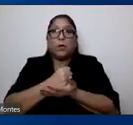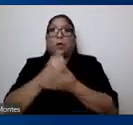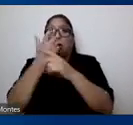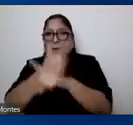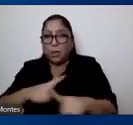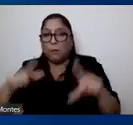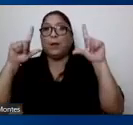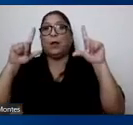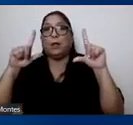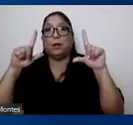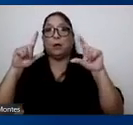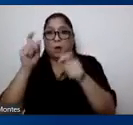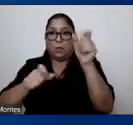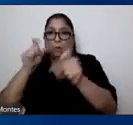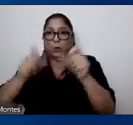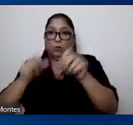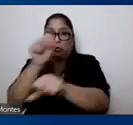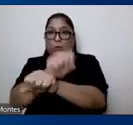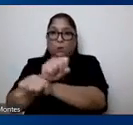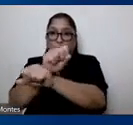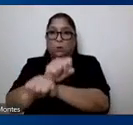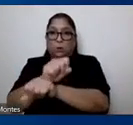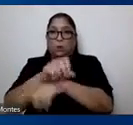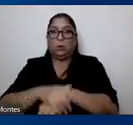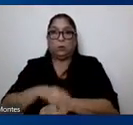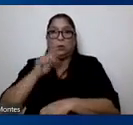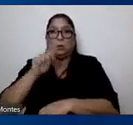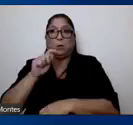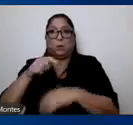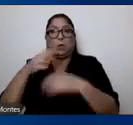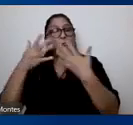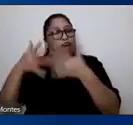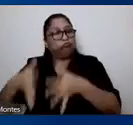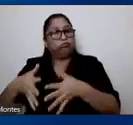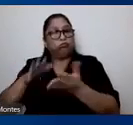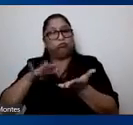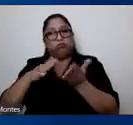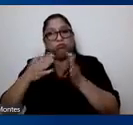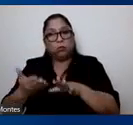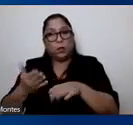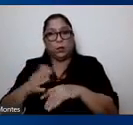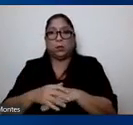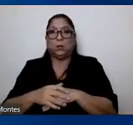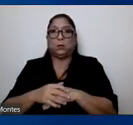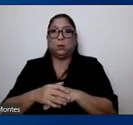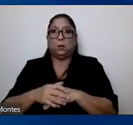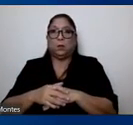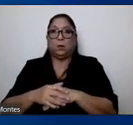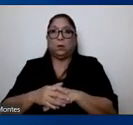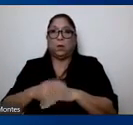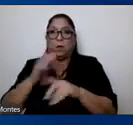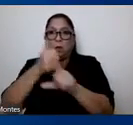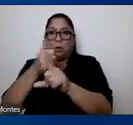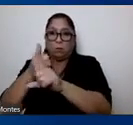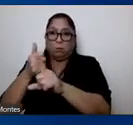a rehenes. Claro que hubo pérdidas en el mismo